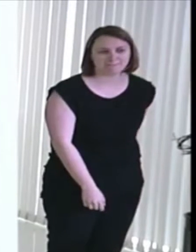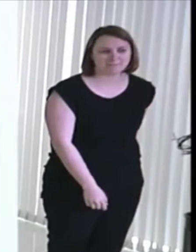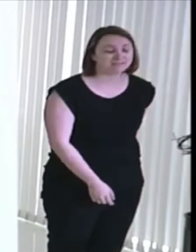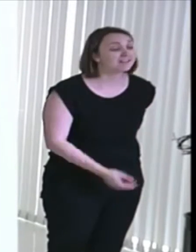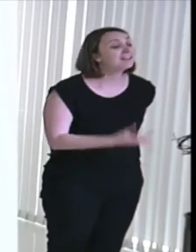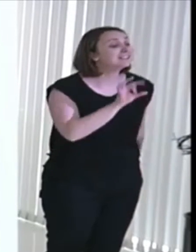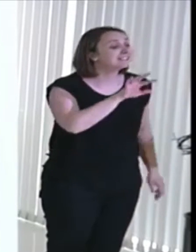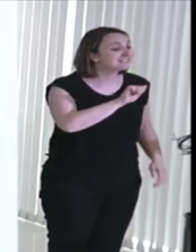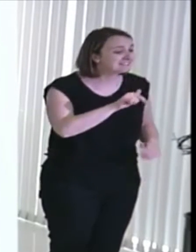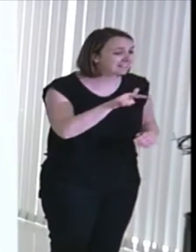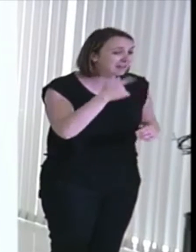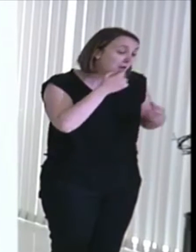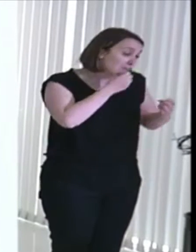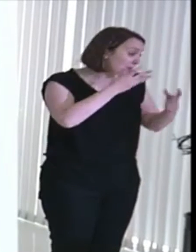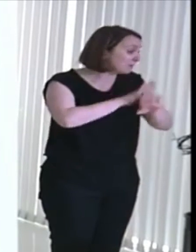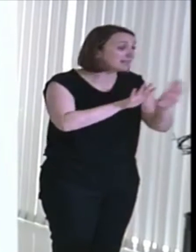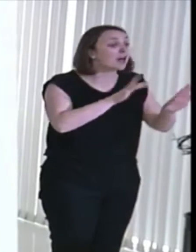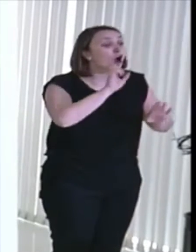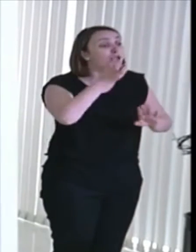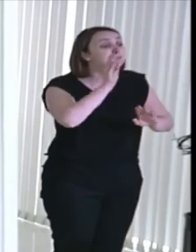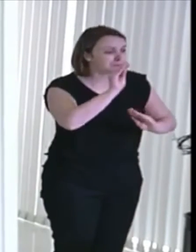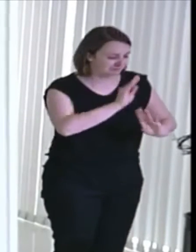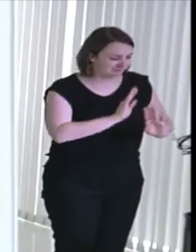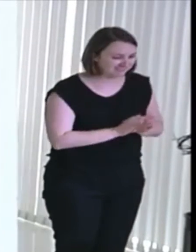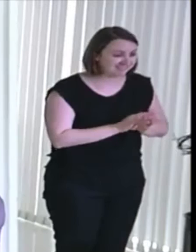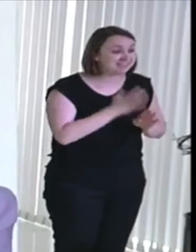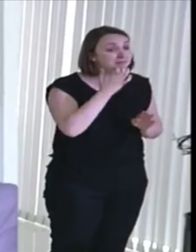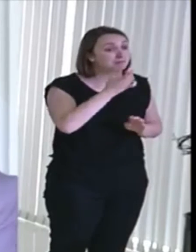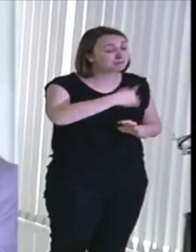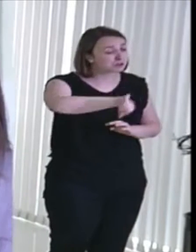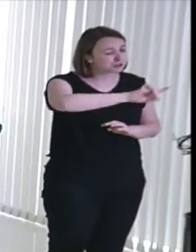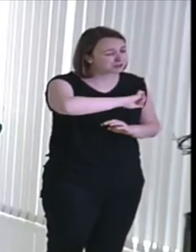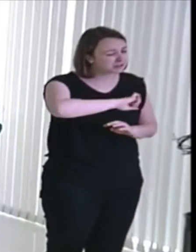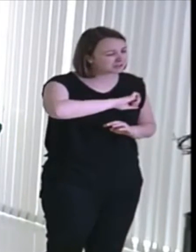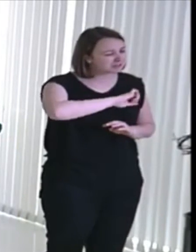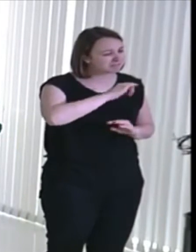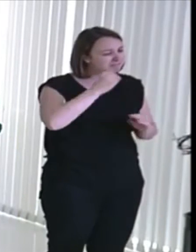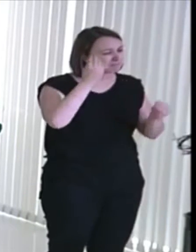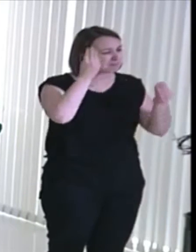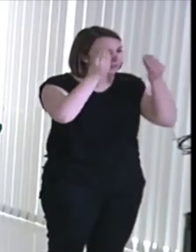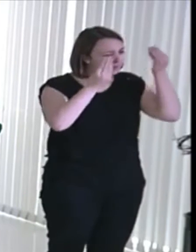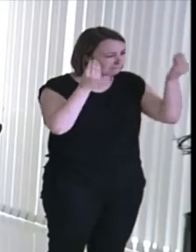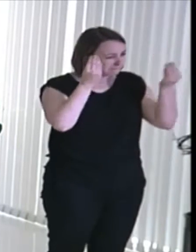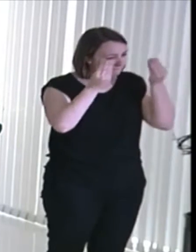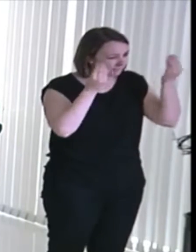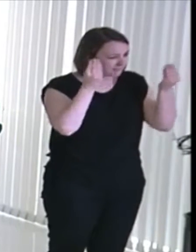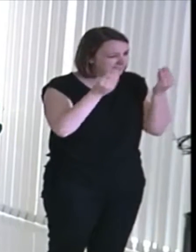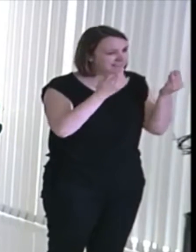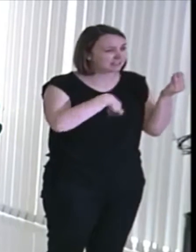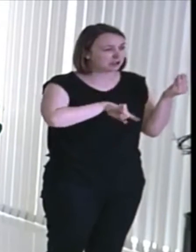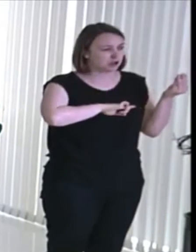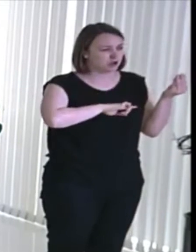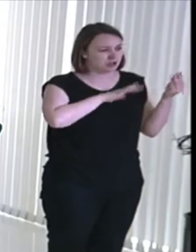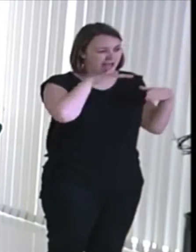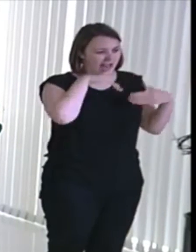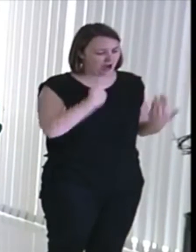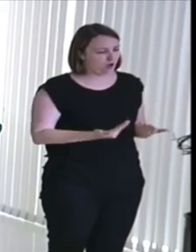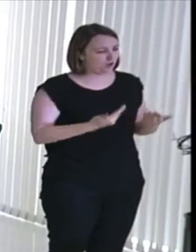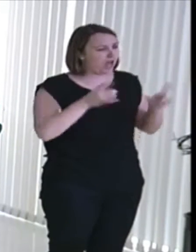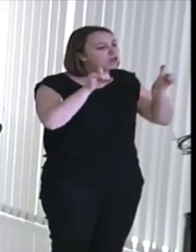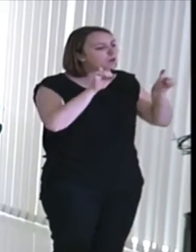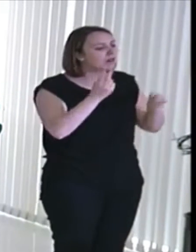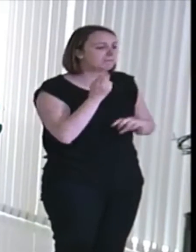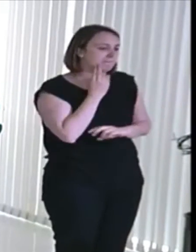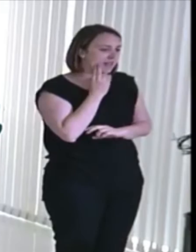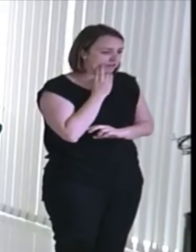Bueno, pues nada más, ¿no? La última pregunta es si pensáis que estamos educados un poco con el miedo,